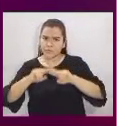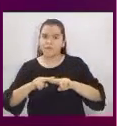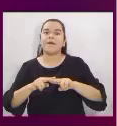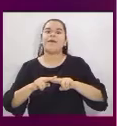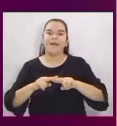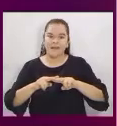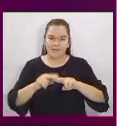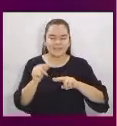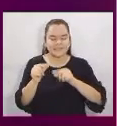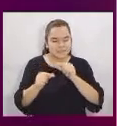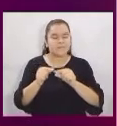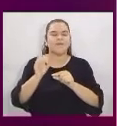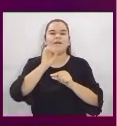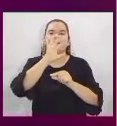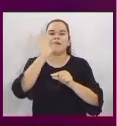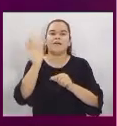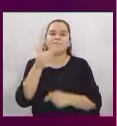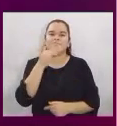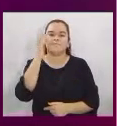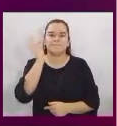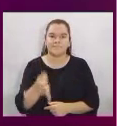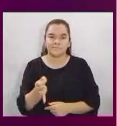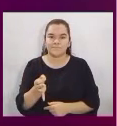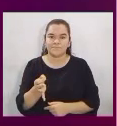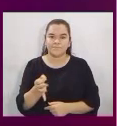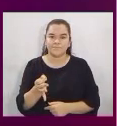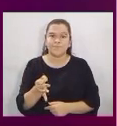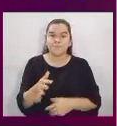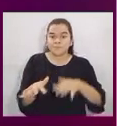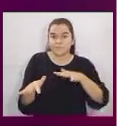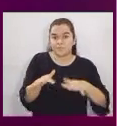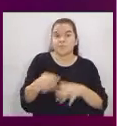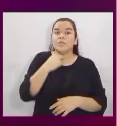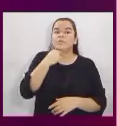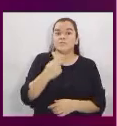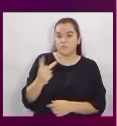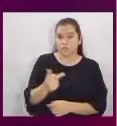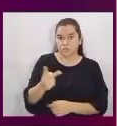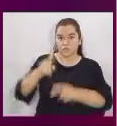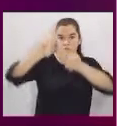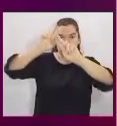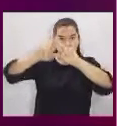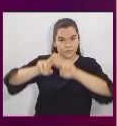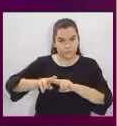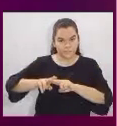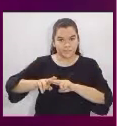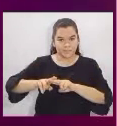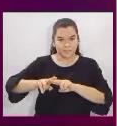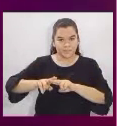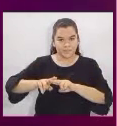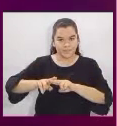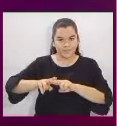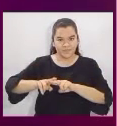en el asunto, la cosa se va clarificando. En el momento en que a mis hijos le hicieron este primer